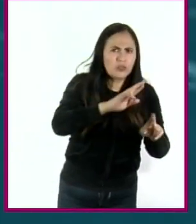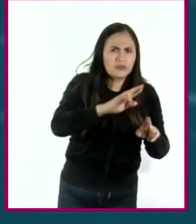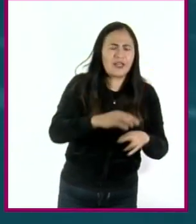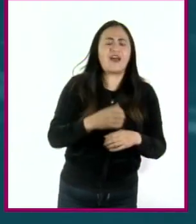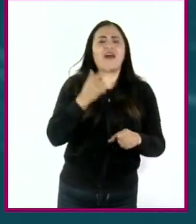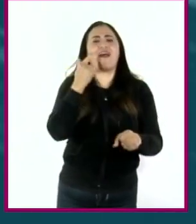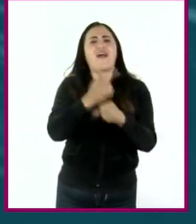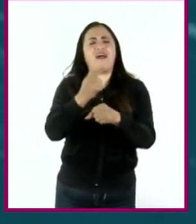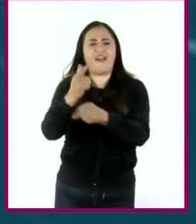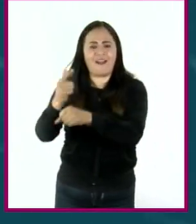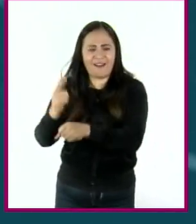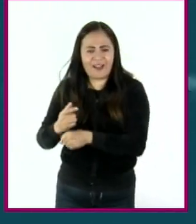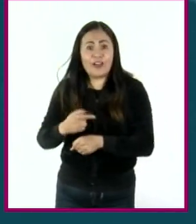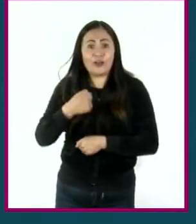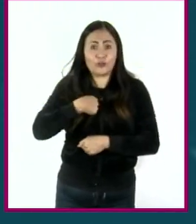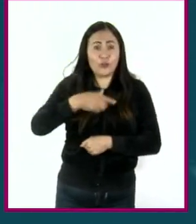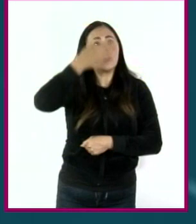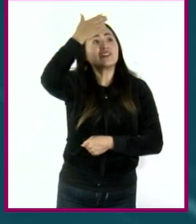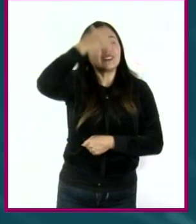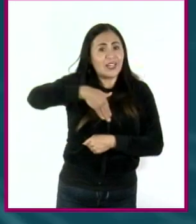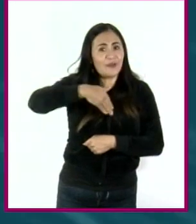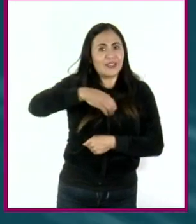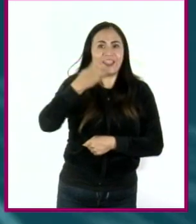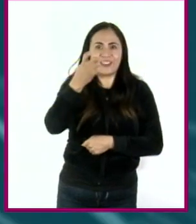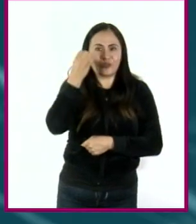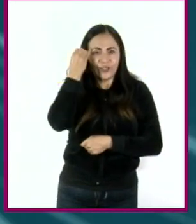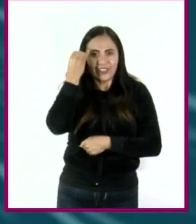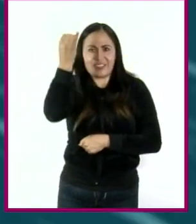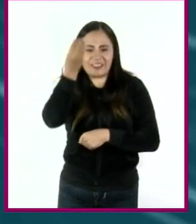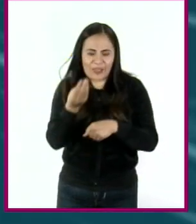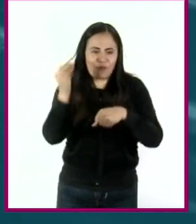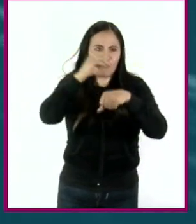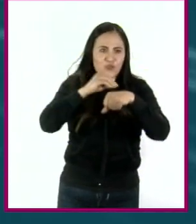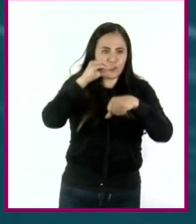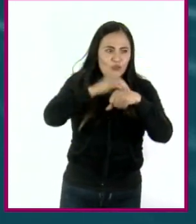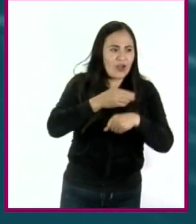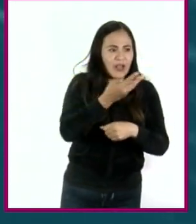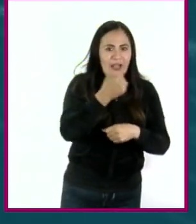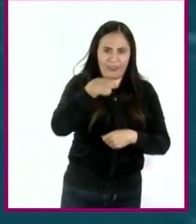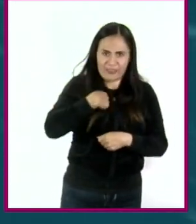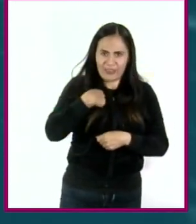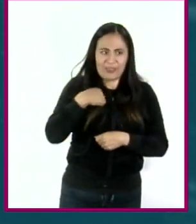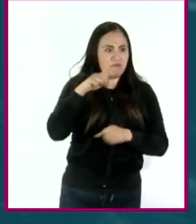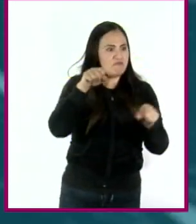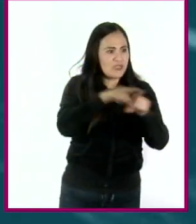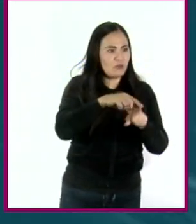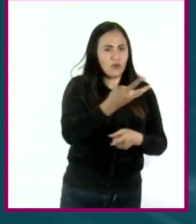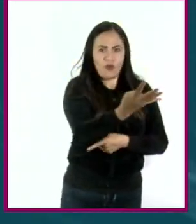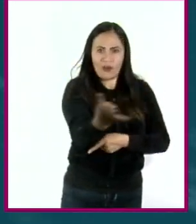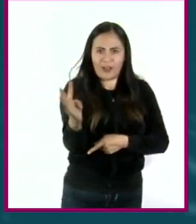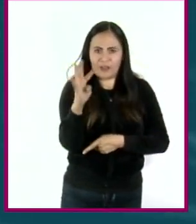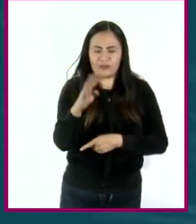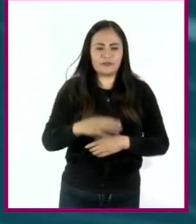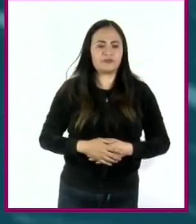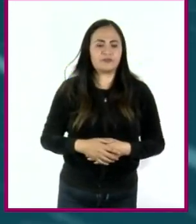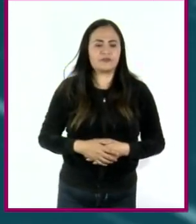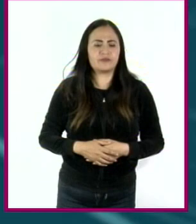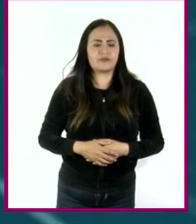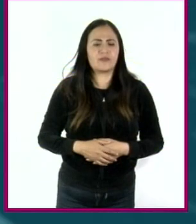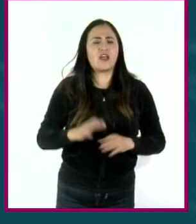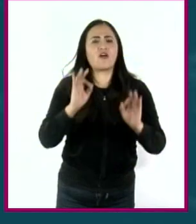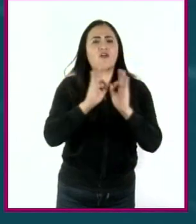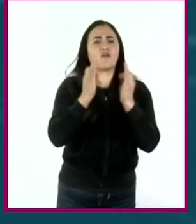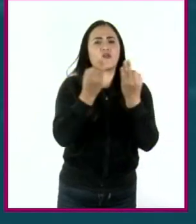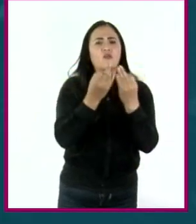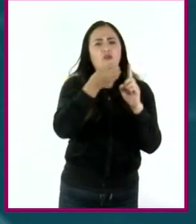cuenta de que lo que sabes aporta nuevas ideas tanto a ti como a los que te rodean. A ver, Mati, ¿cuál es la fórmula del